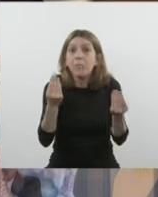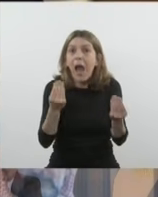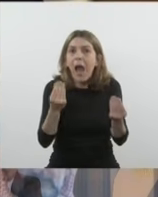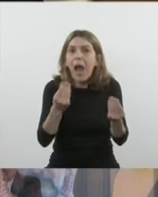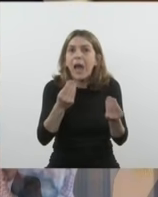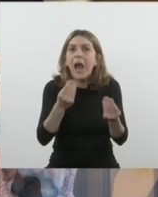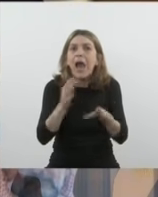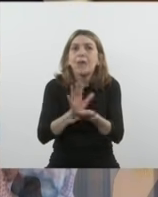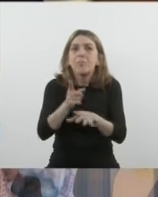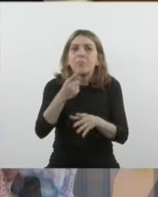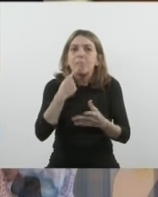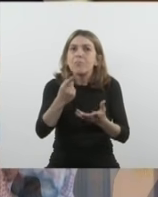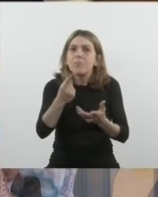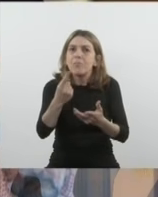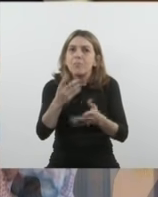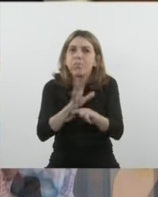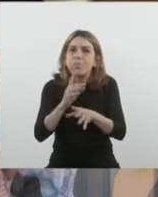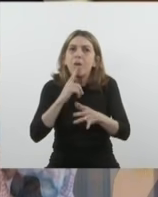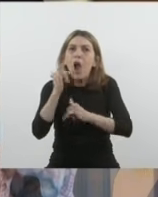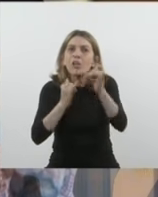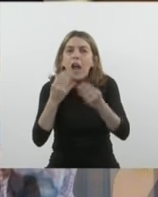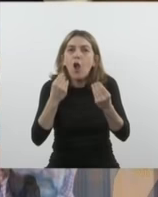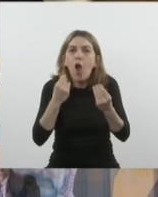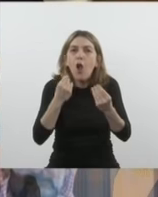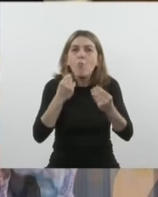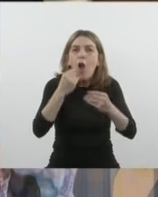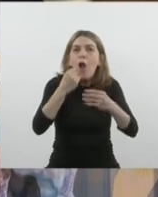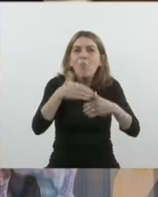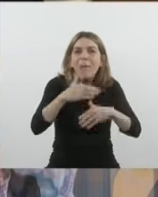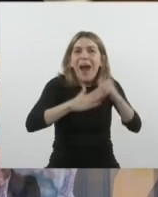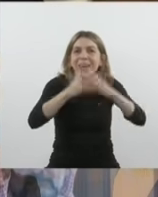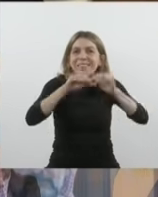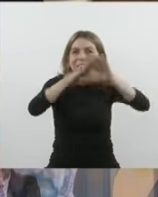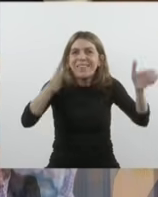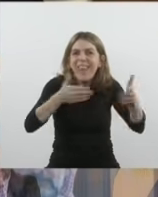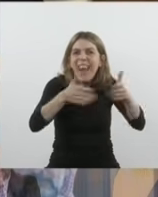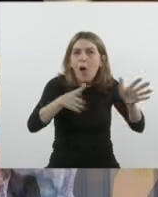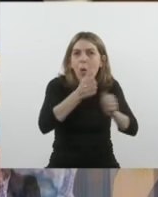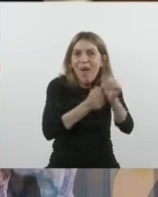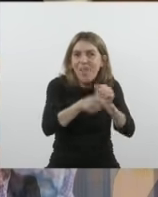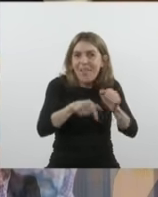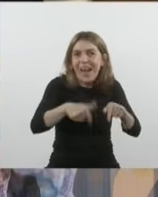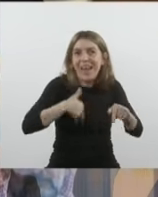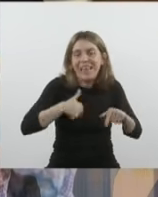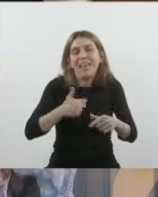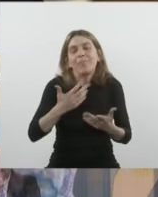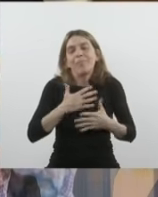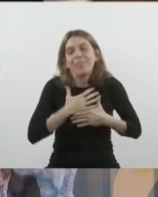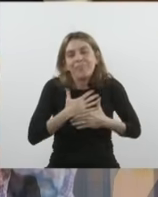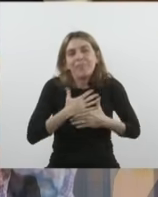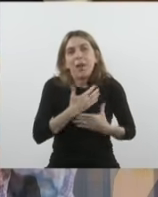estamos lanzando nuestra fábrica y nuestra producción en argentina estimados señores pérez